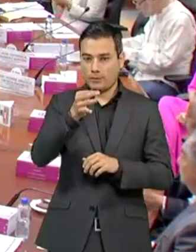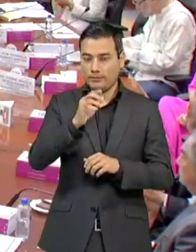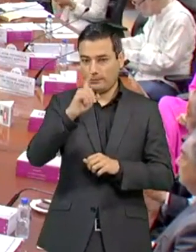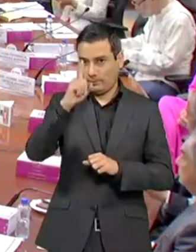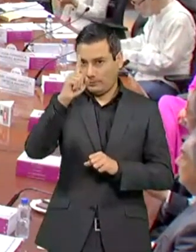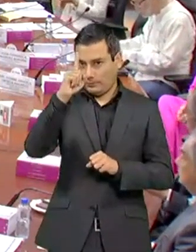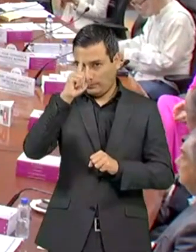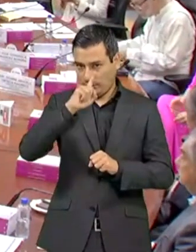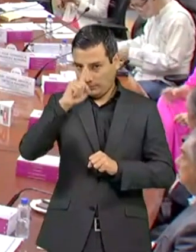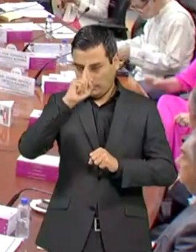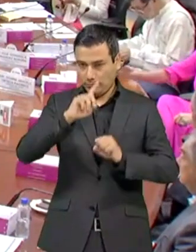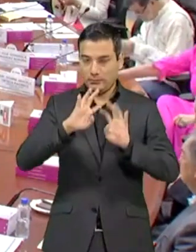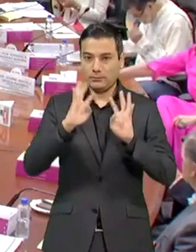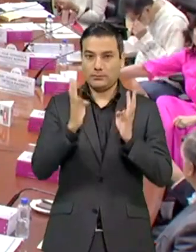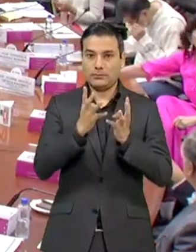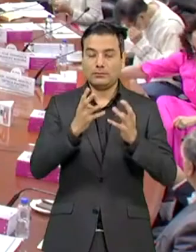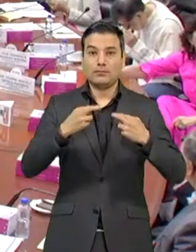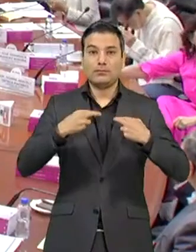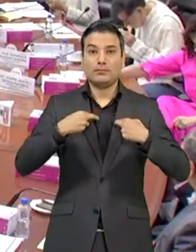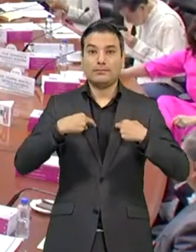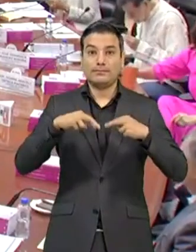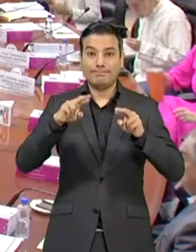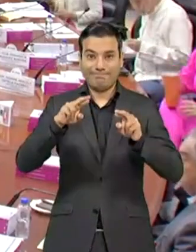equidad en la participación política